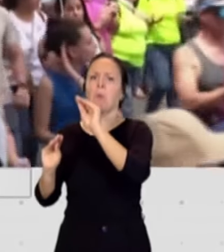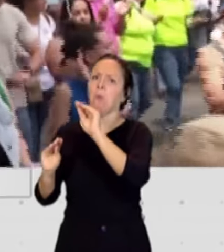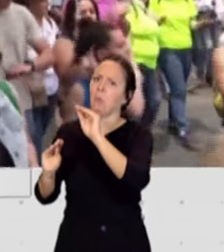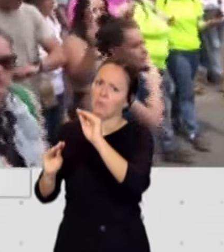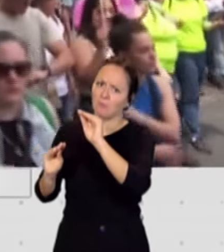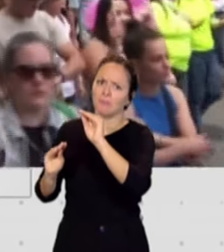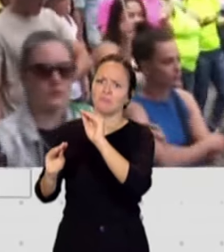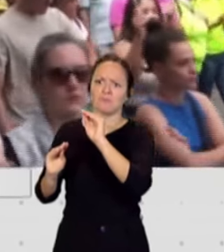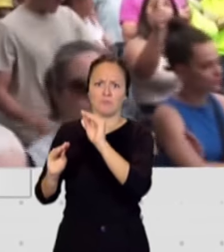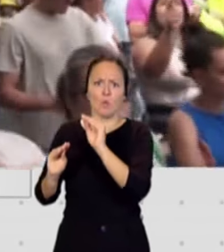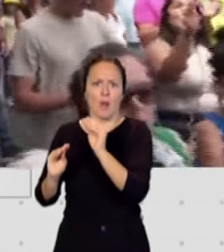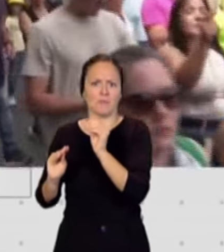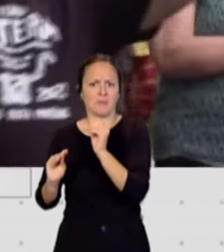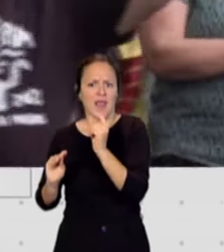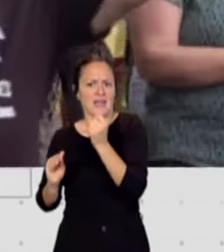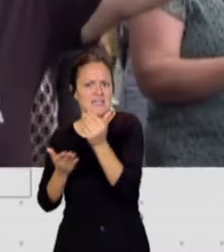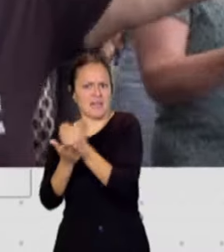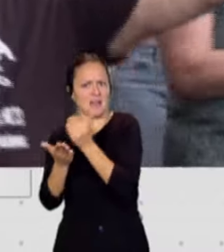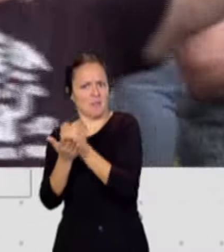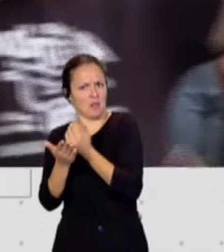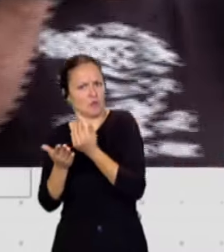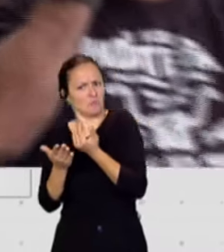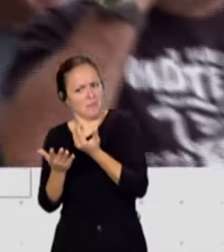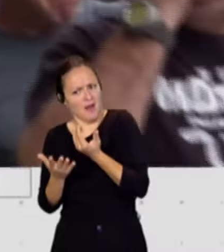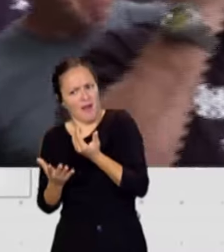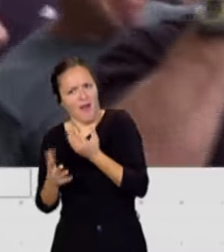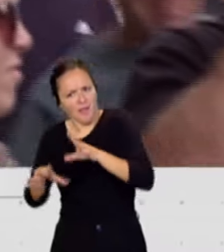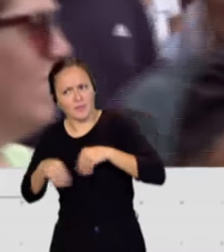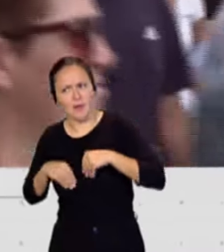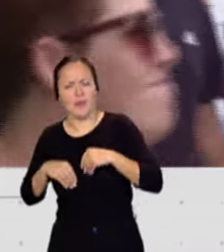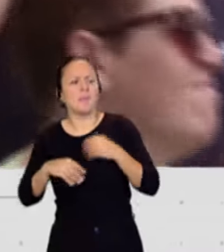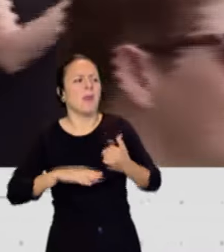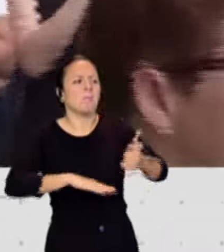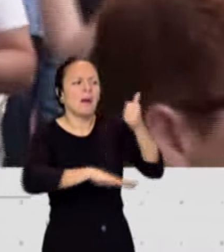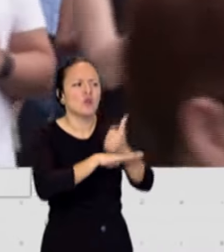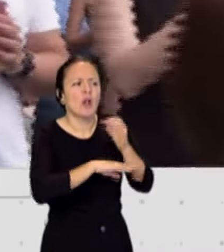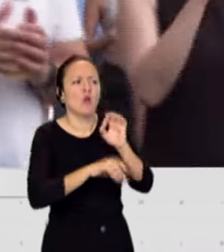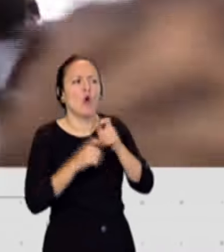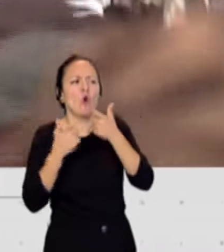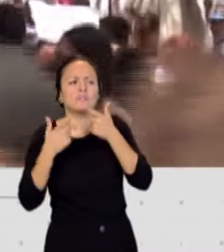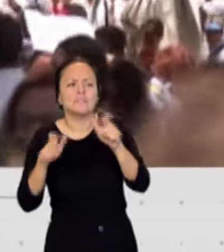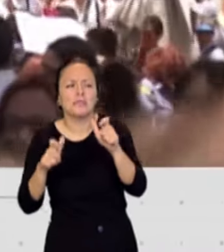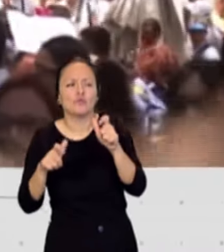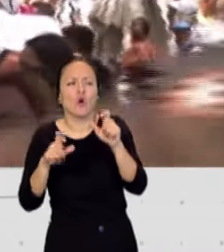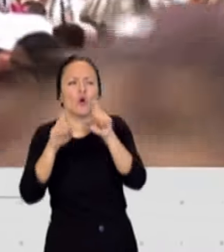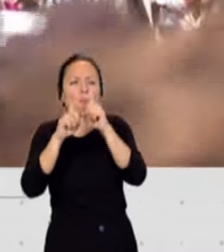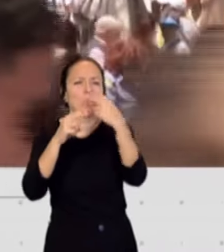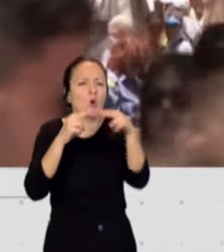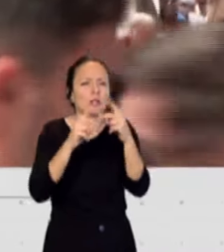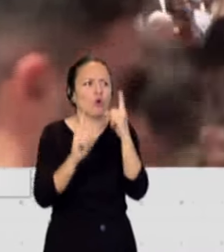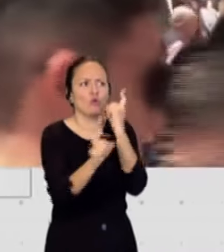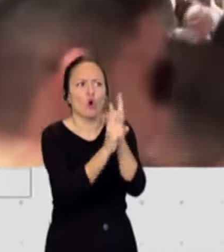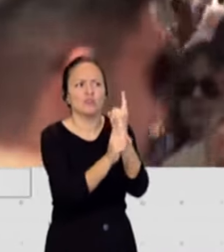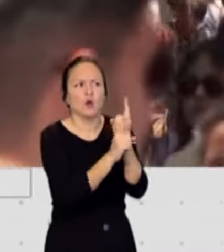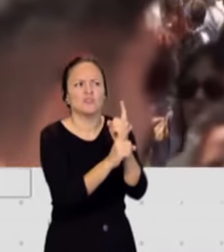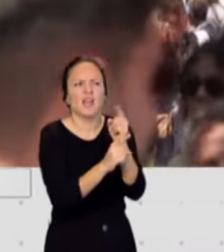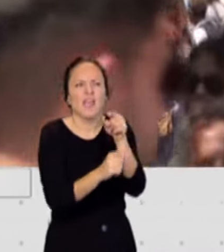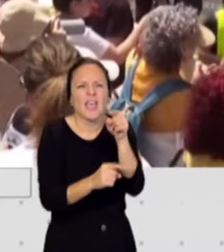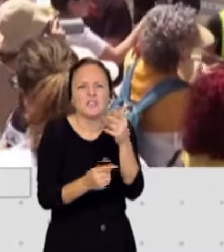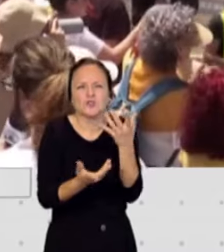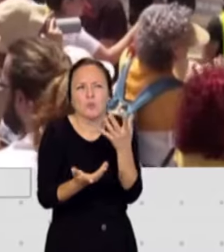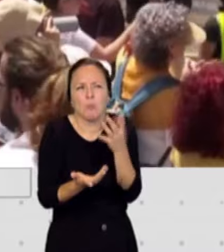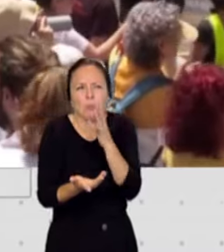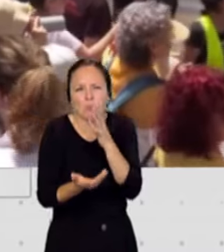bastante aceptable Salvador es es rechazo por ejemplo de la patronal o determinados sectores políticos tiene una justificación porque hemos escuchado algunos expertos que